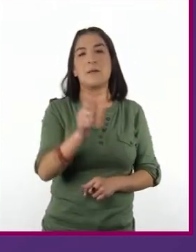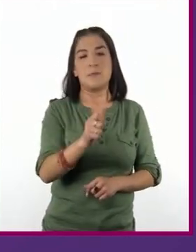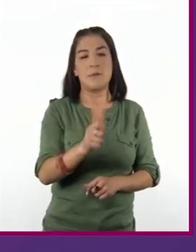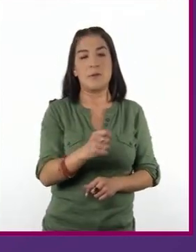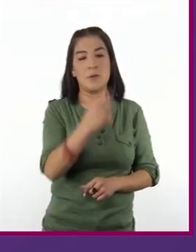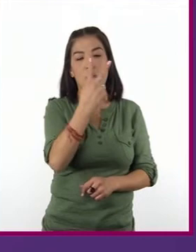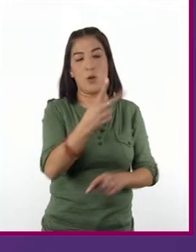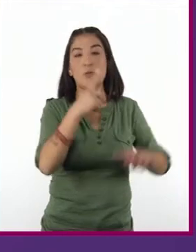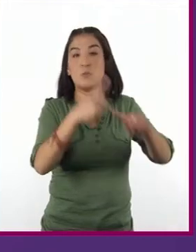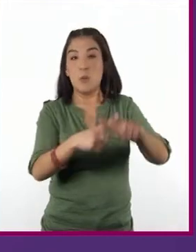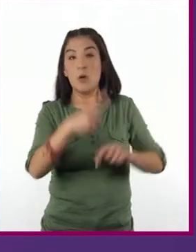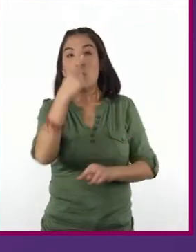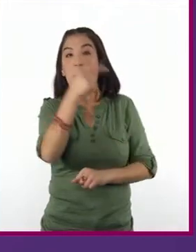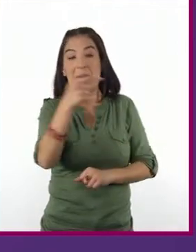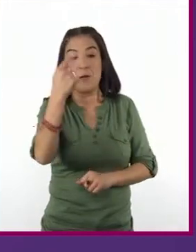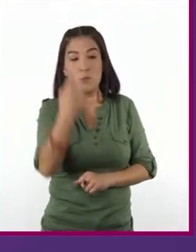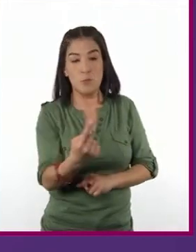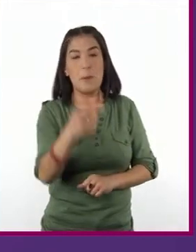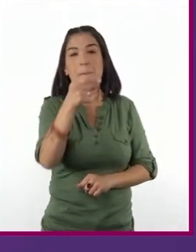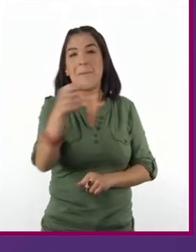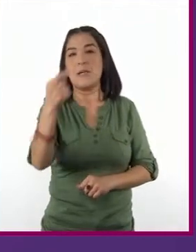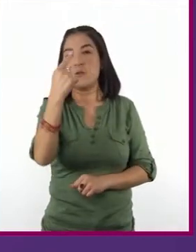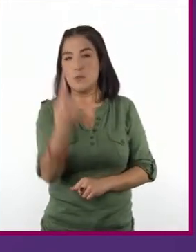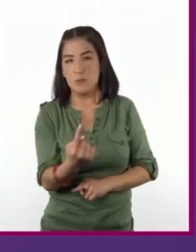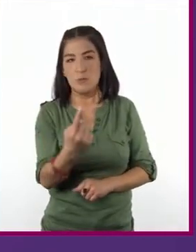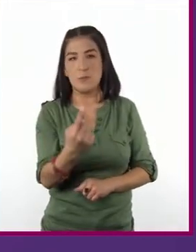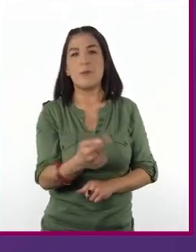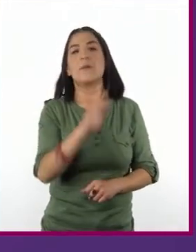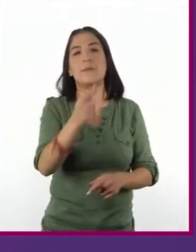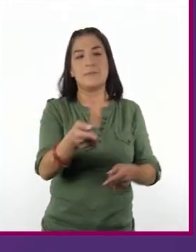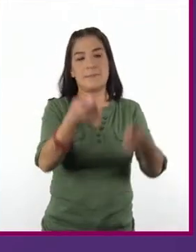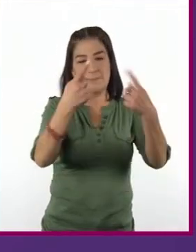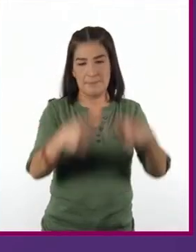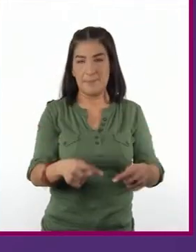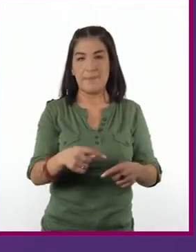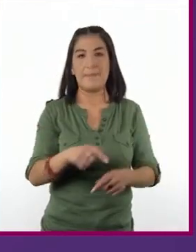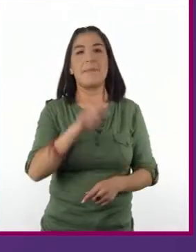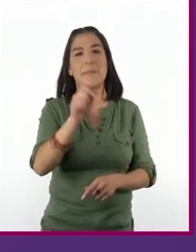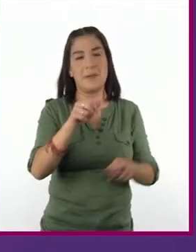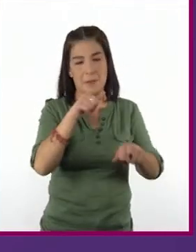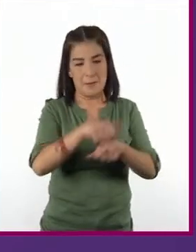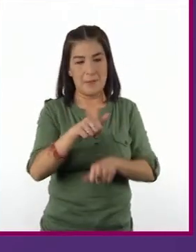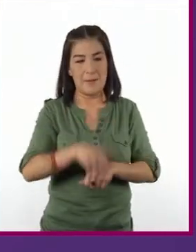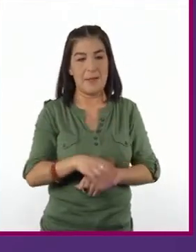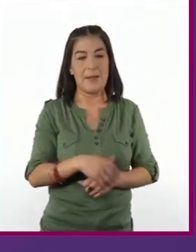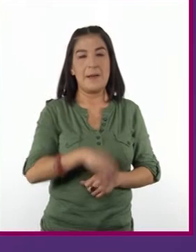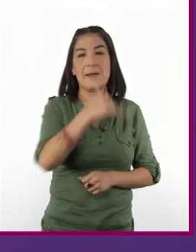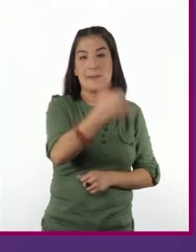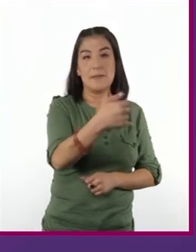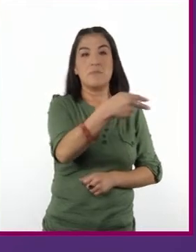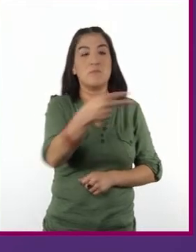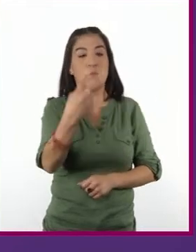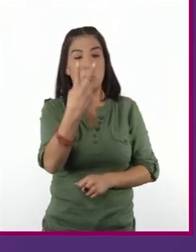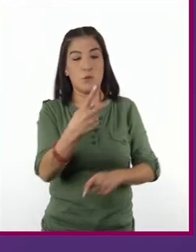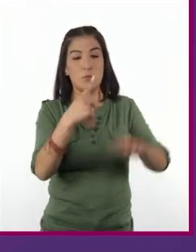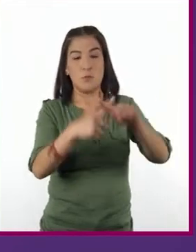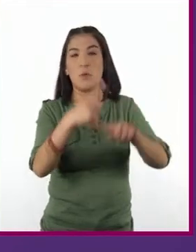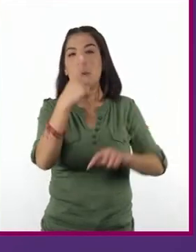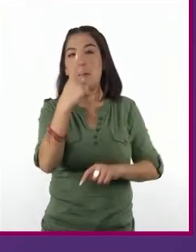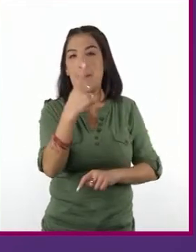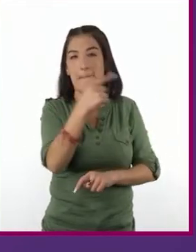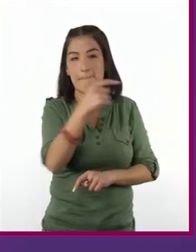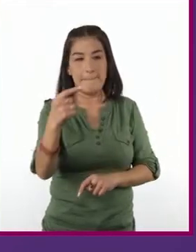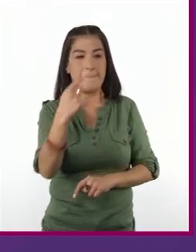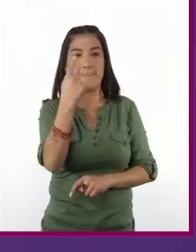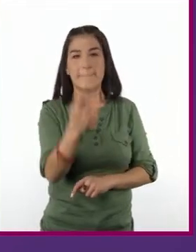por menos 1, por lo que realizamos las operaciones. Y igual a 2 por menos 1, resulta